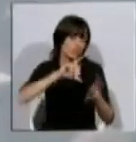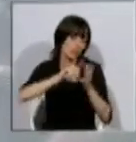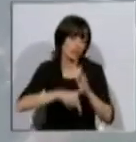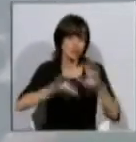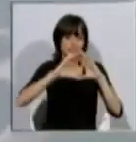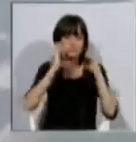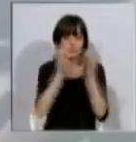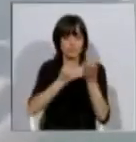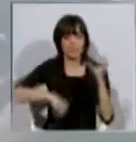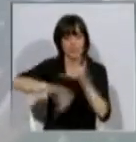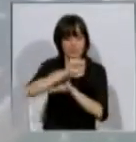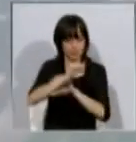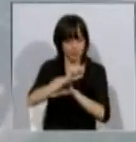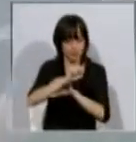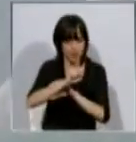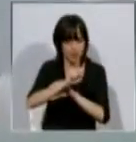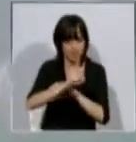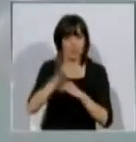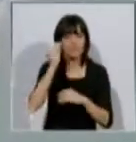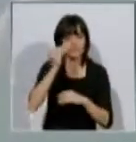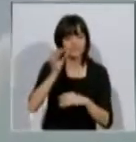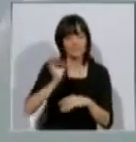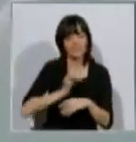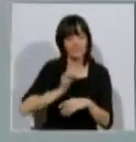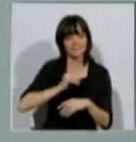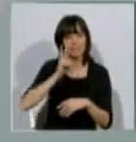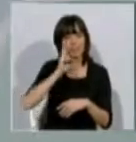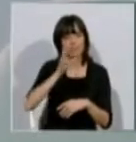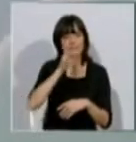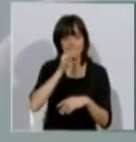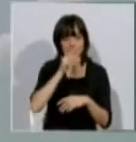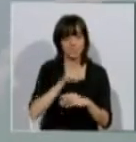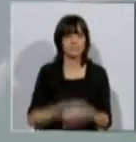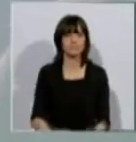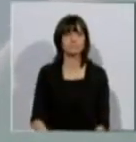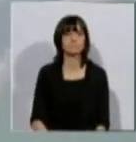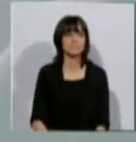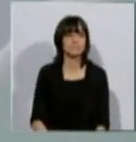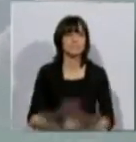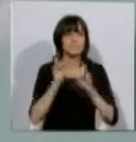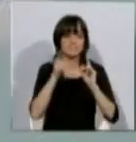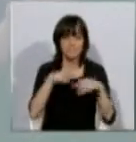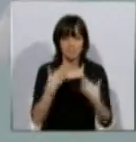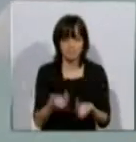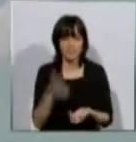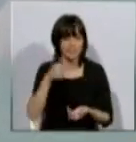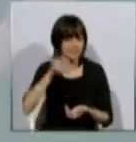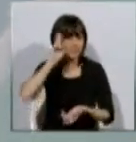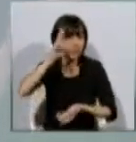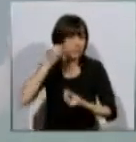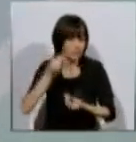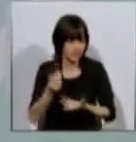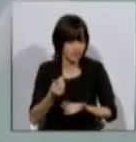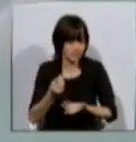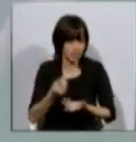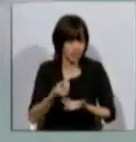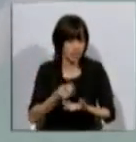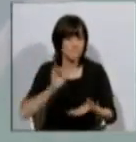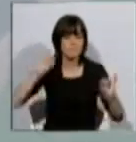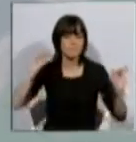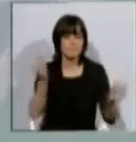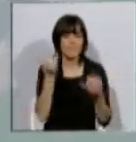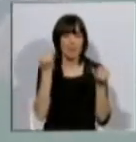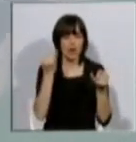este Mundial de Fútbol Brasil 2014. También esto generó desde ya fortalecer